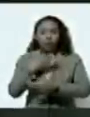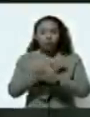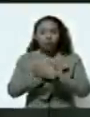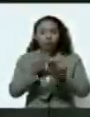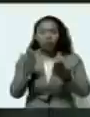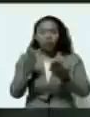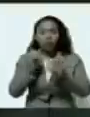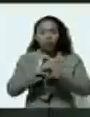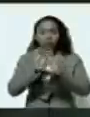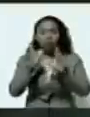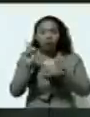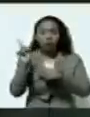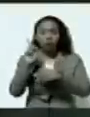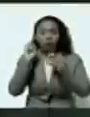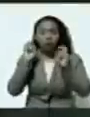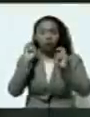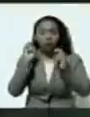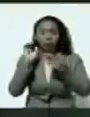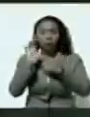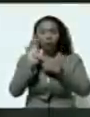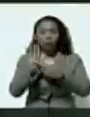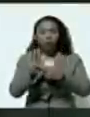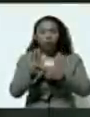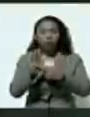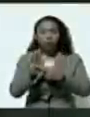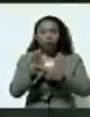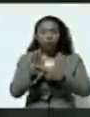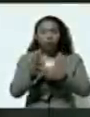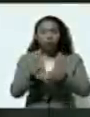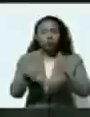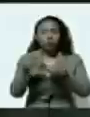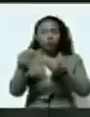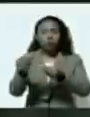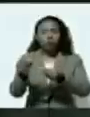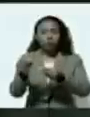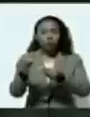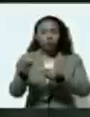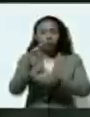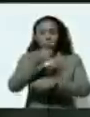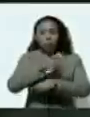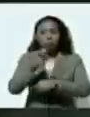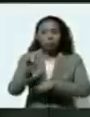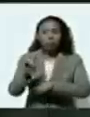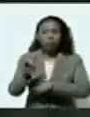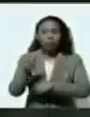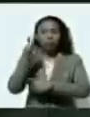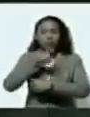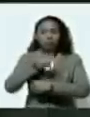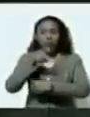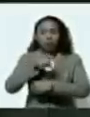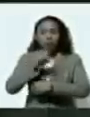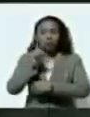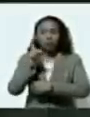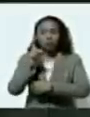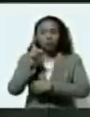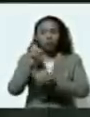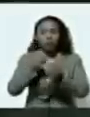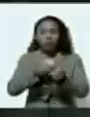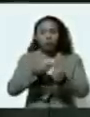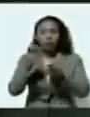el esclarecimiento de los hechos referidos y que le son atribuidos al ciudadano requerido en